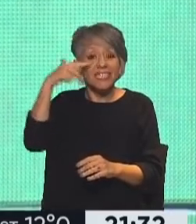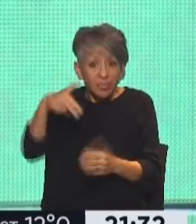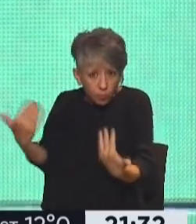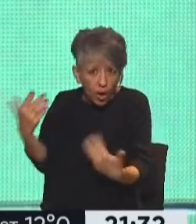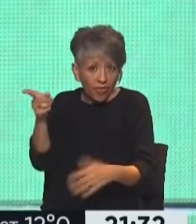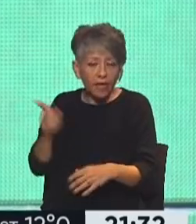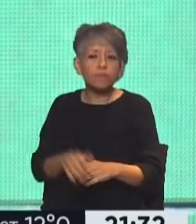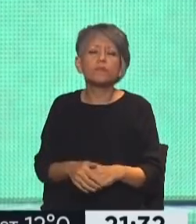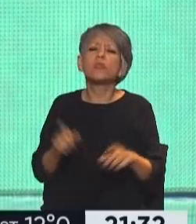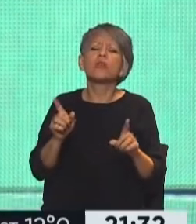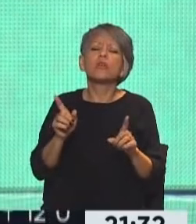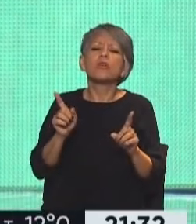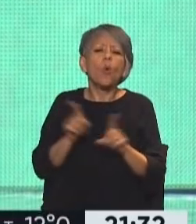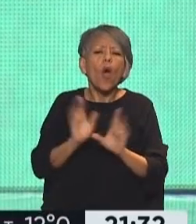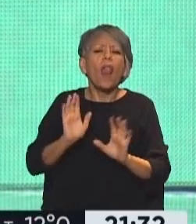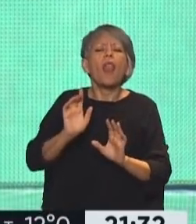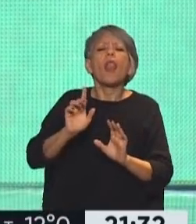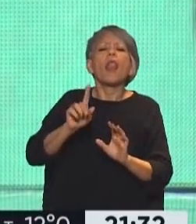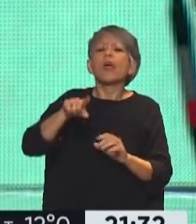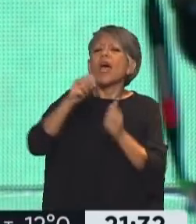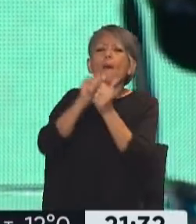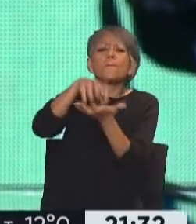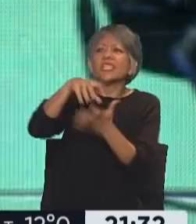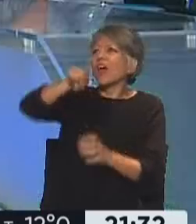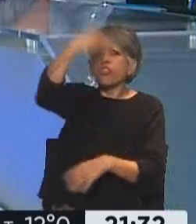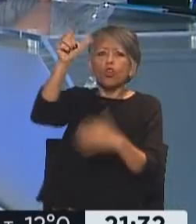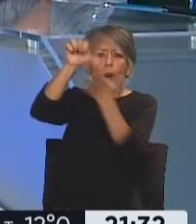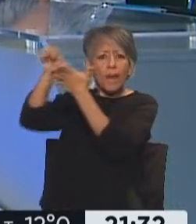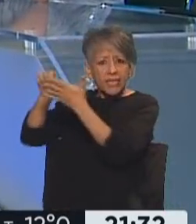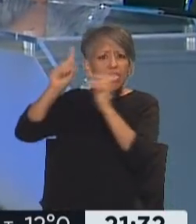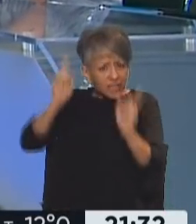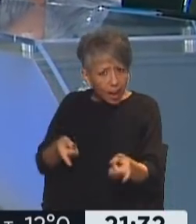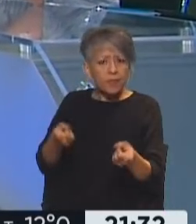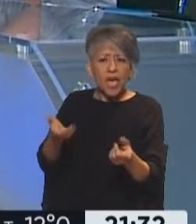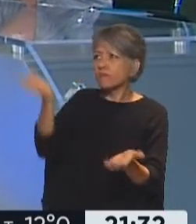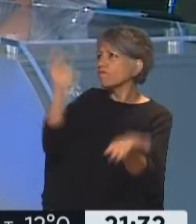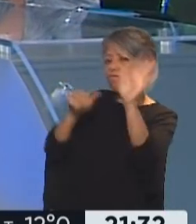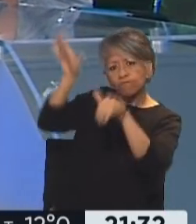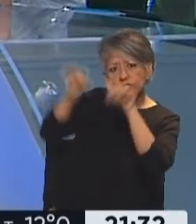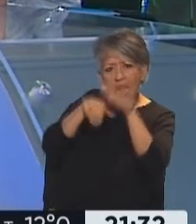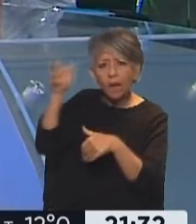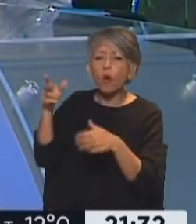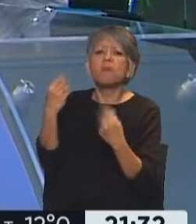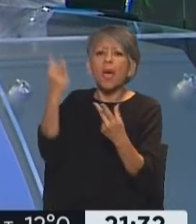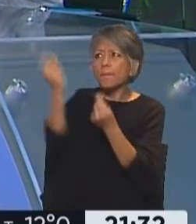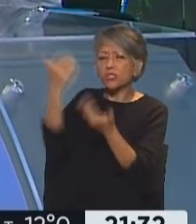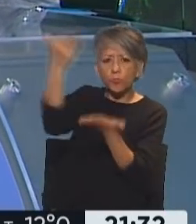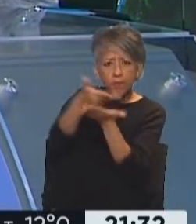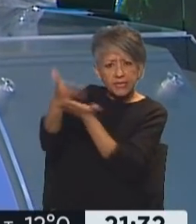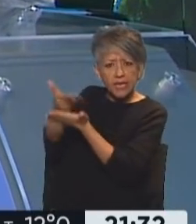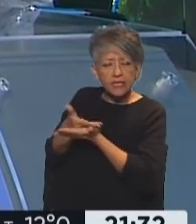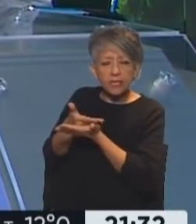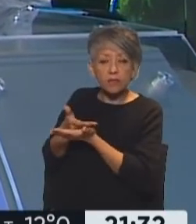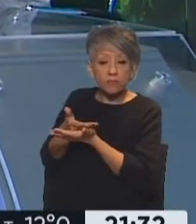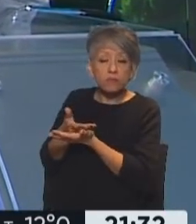proceso licitatorio internacional para que otras empresas extranjeras pudieran también presentarse y que no sea la única opción, la única